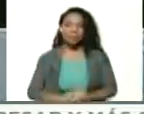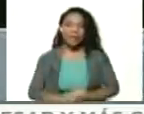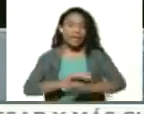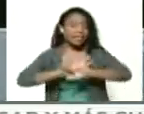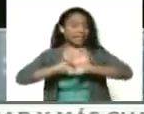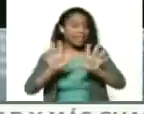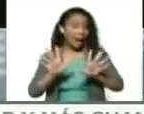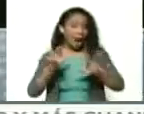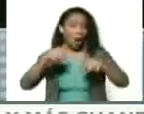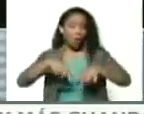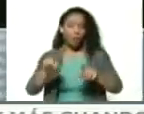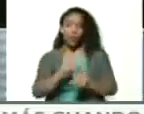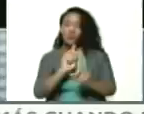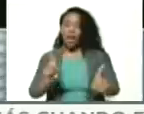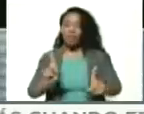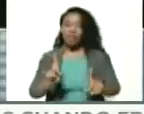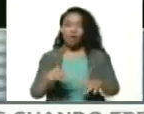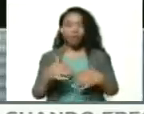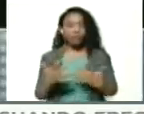hoy está cumpliendo